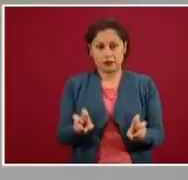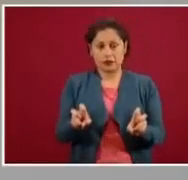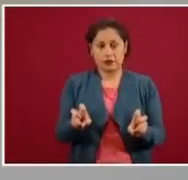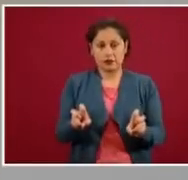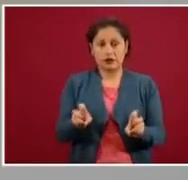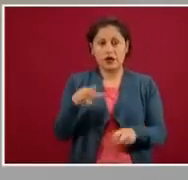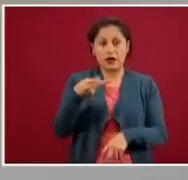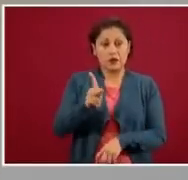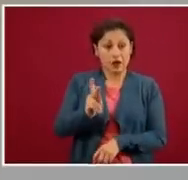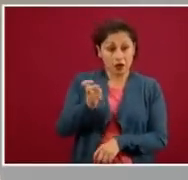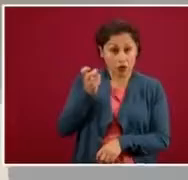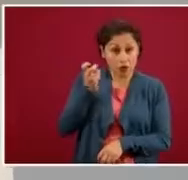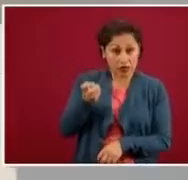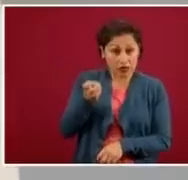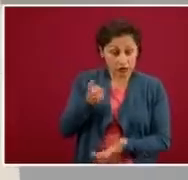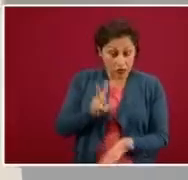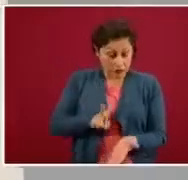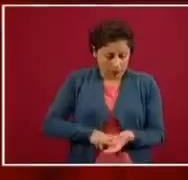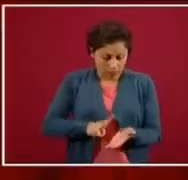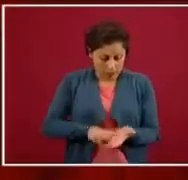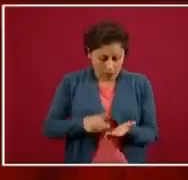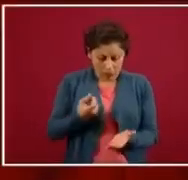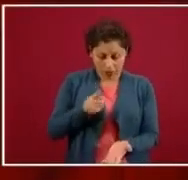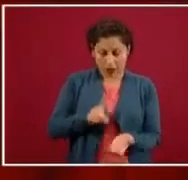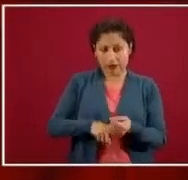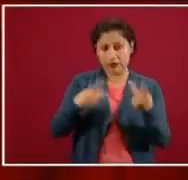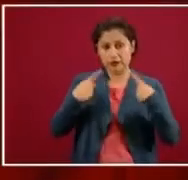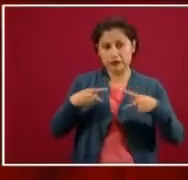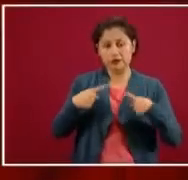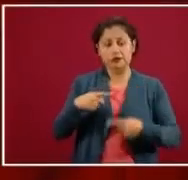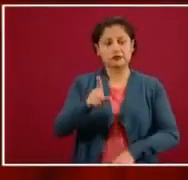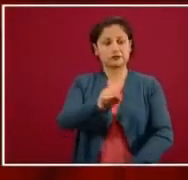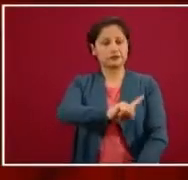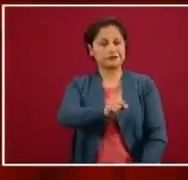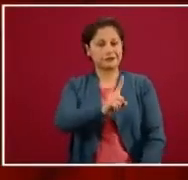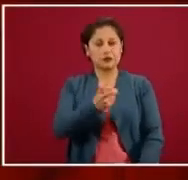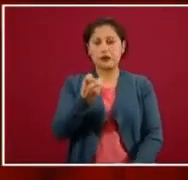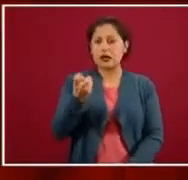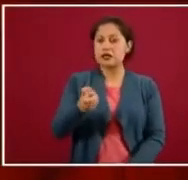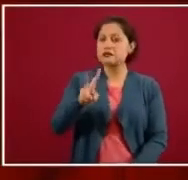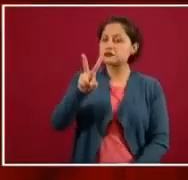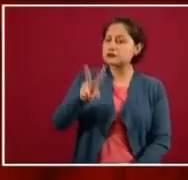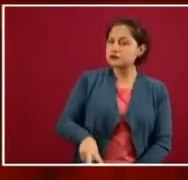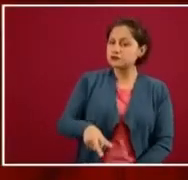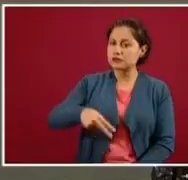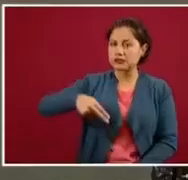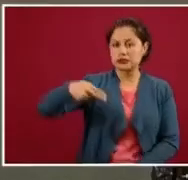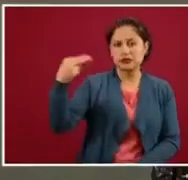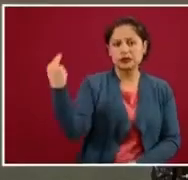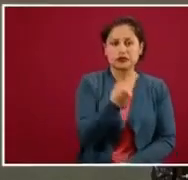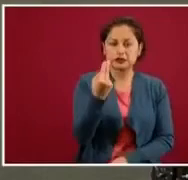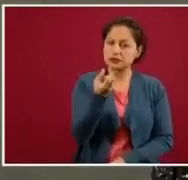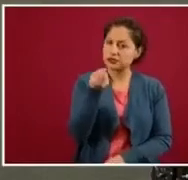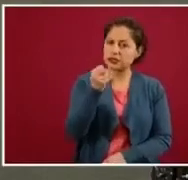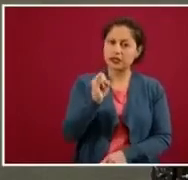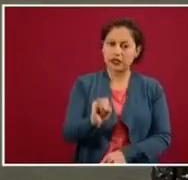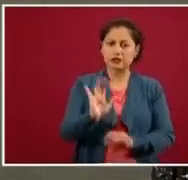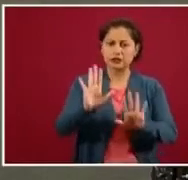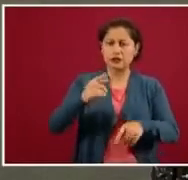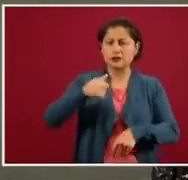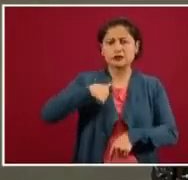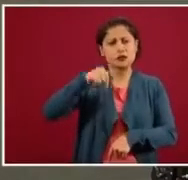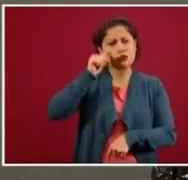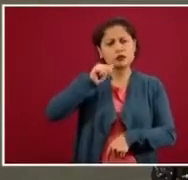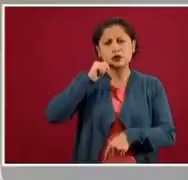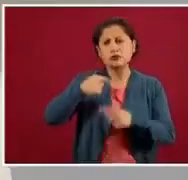un asunto técnico. Esta misma frase la dije hace meses y la he dicho por más de 10 años desde que me dedico